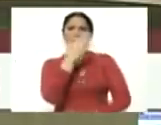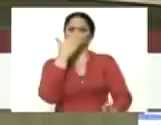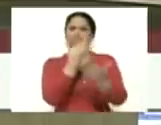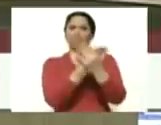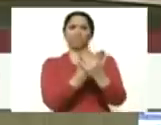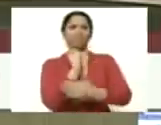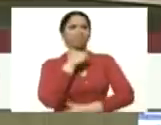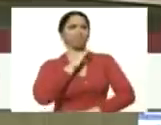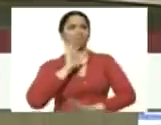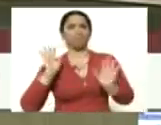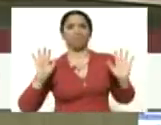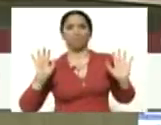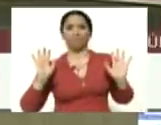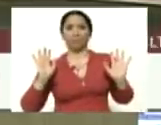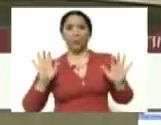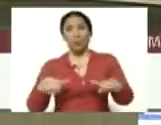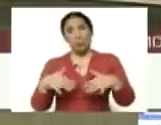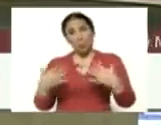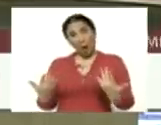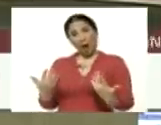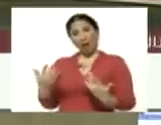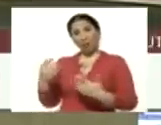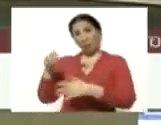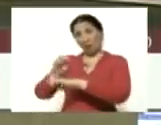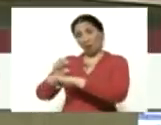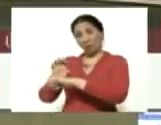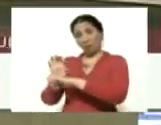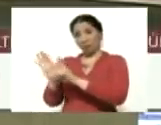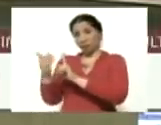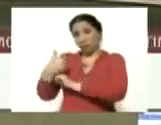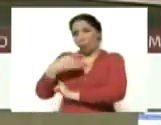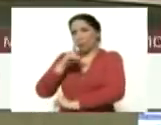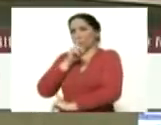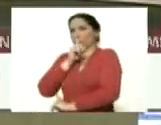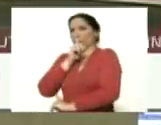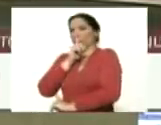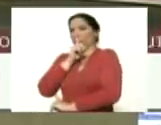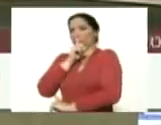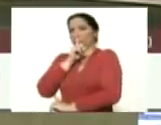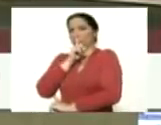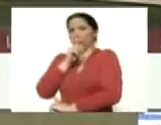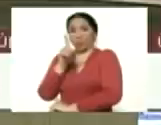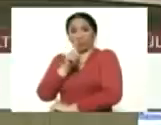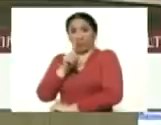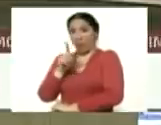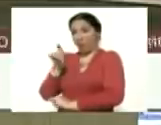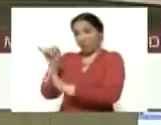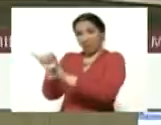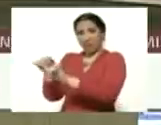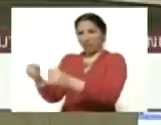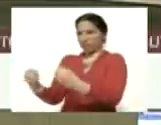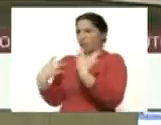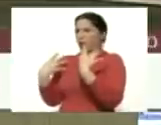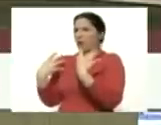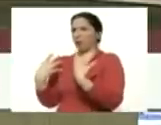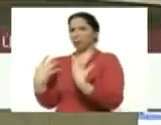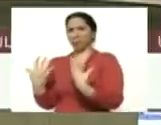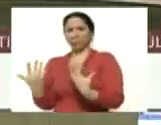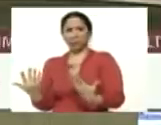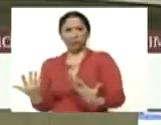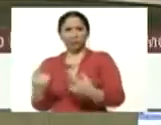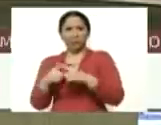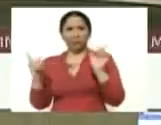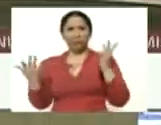enfrentando la pandemia. Cuando Lenín Moreno se escondió para no ser él infectado por el virus y